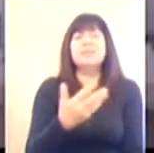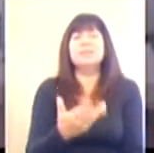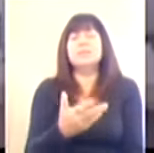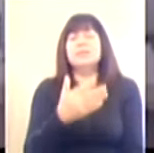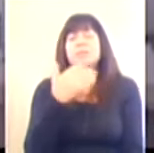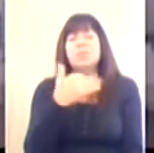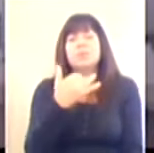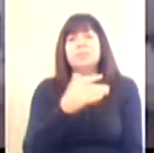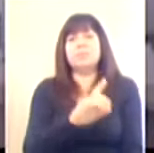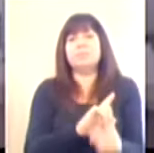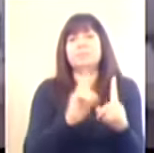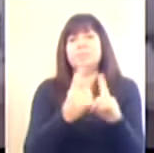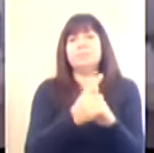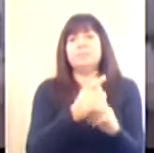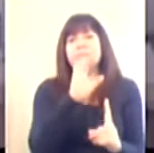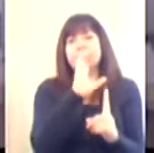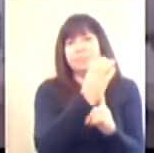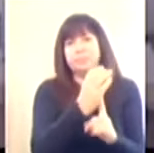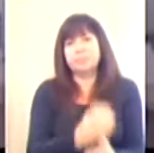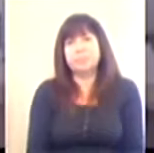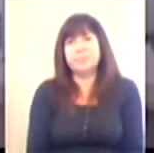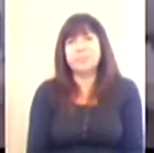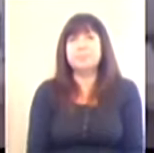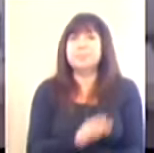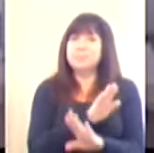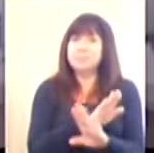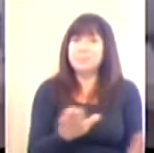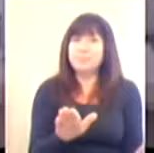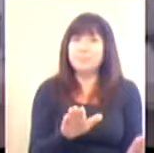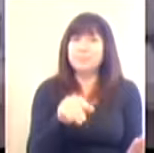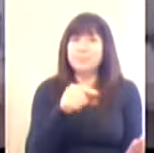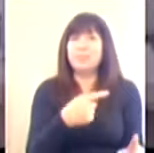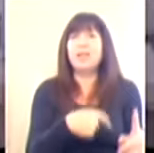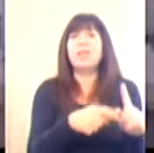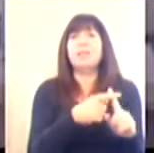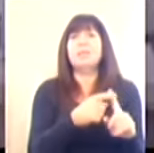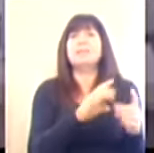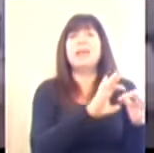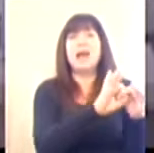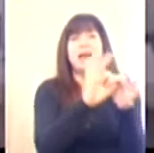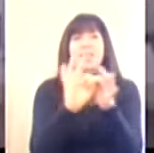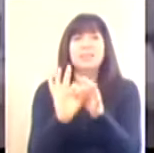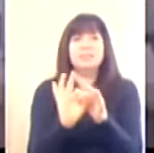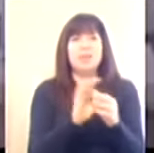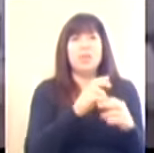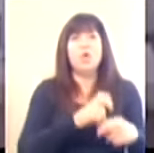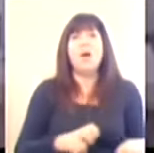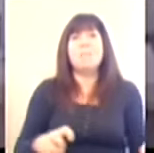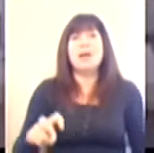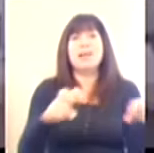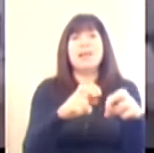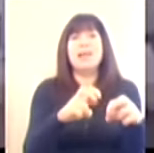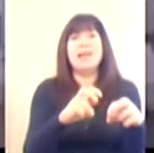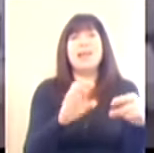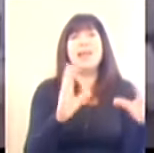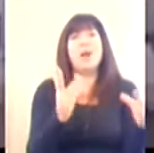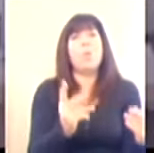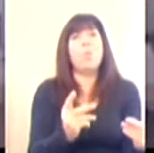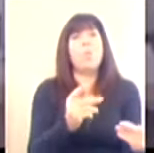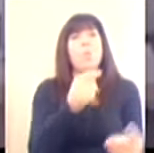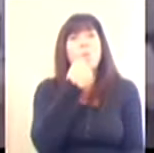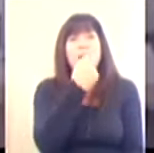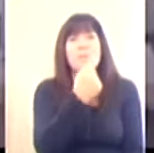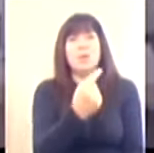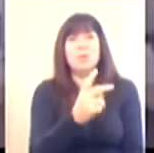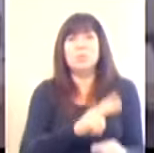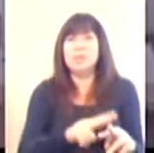cultural. Y para terminar, además de haberles agradecido este panel y a la cantidad de preguntas que quedaron lamentablemente pendientes en el